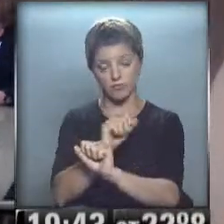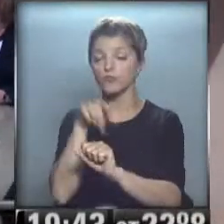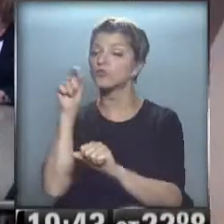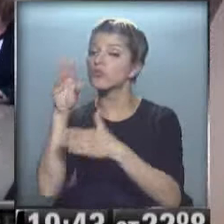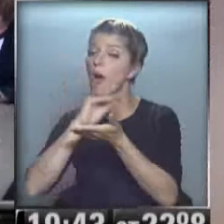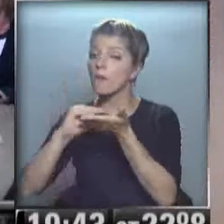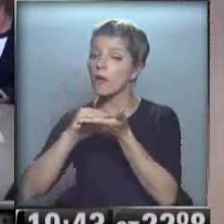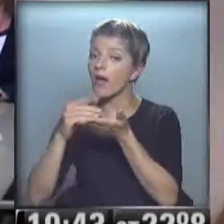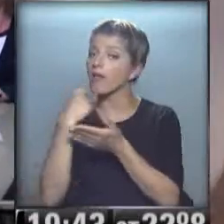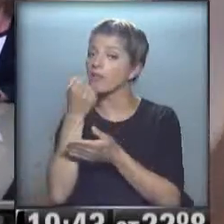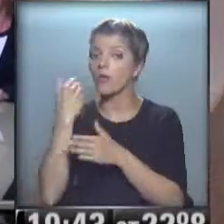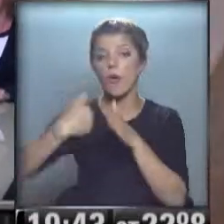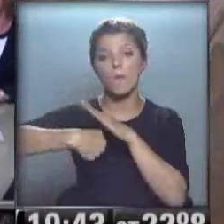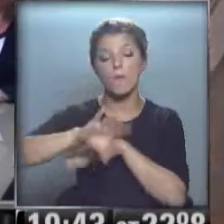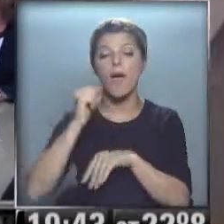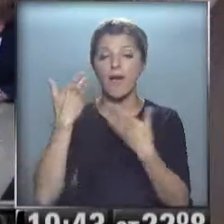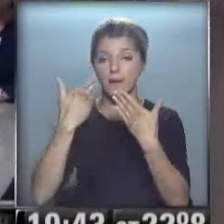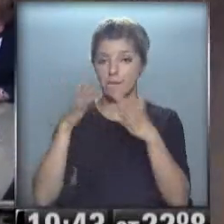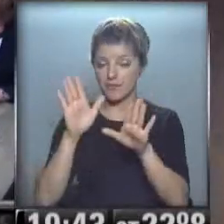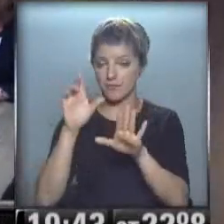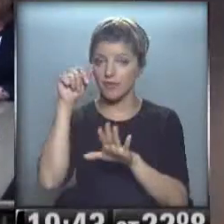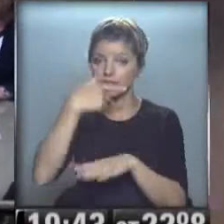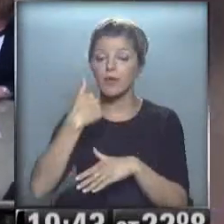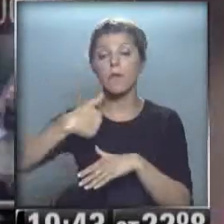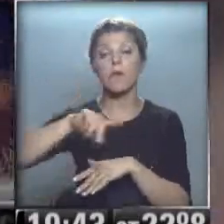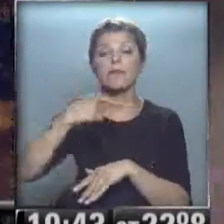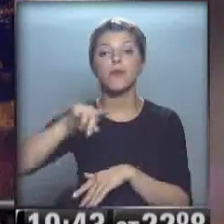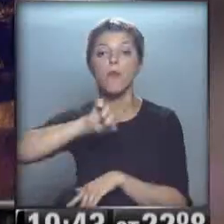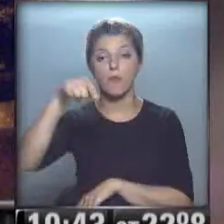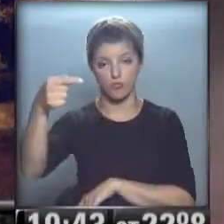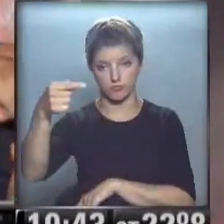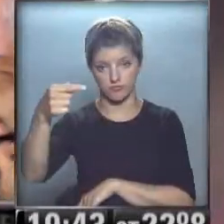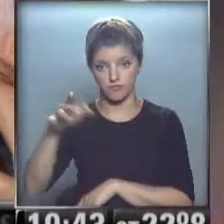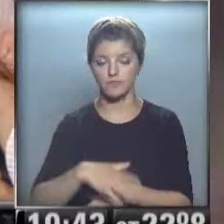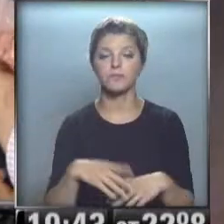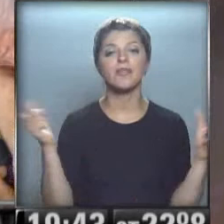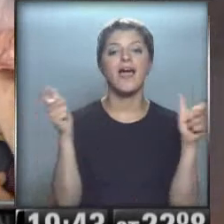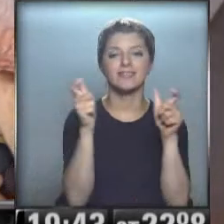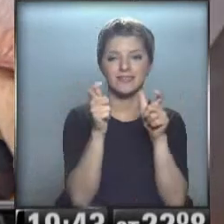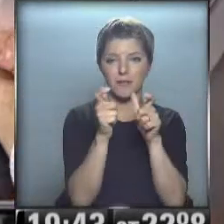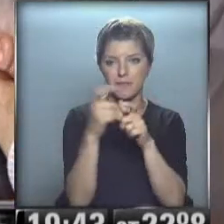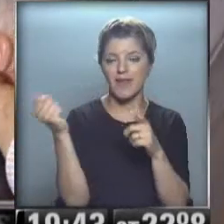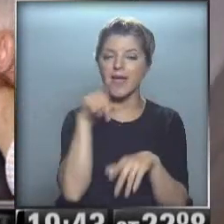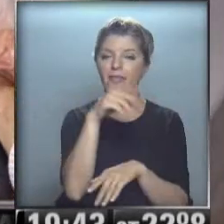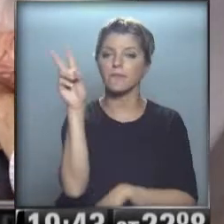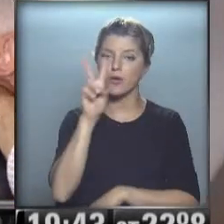abogada, apelará a la prisión preventiva que se le dictaría la próxima semana. La Asamblea Nacional de Venezuela aprobó